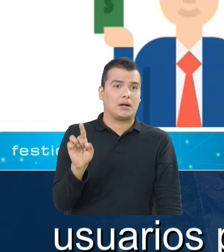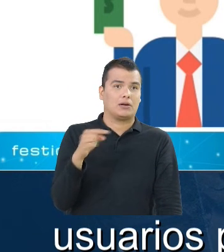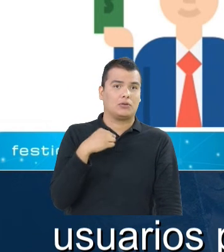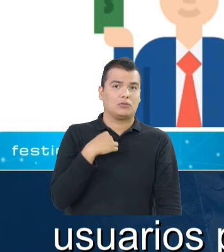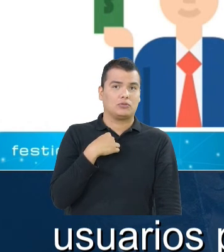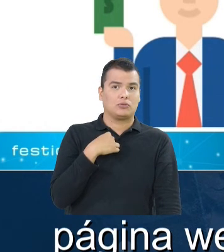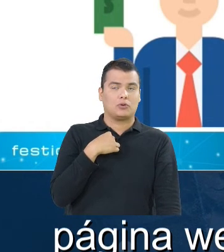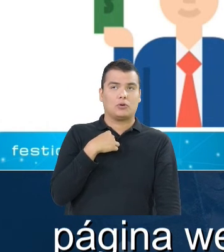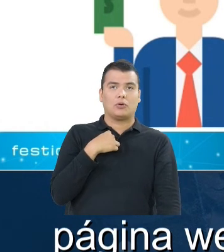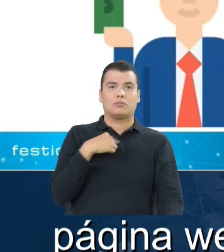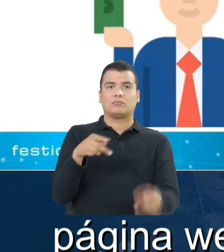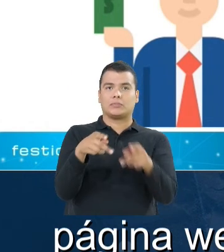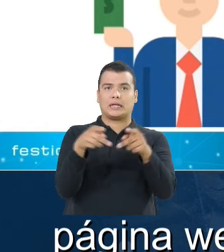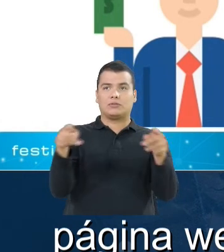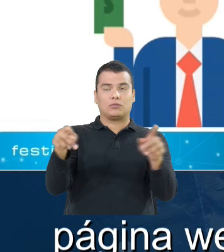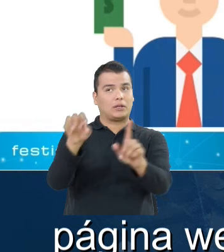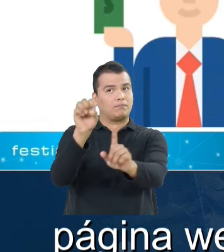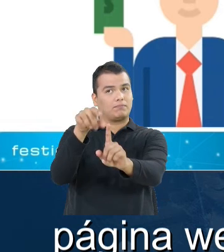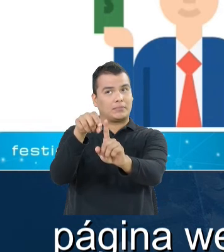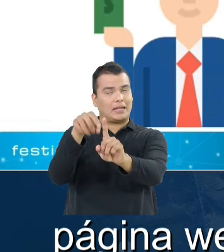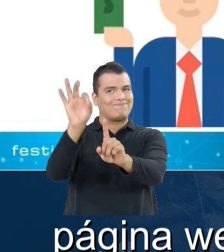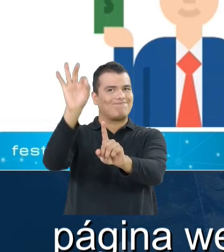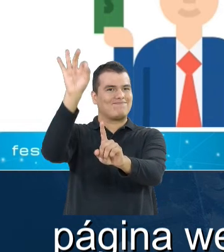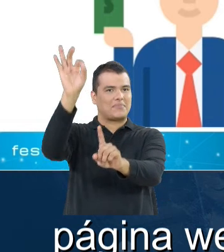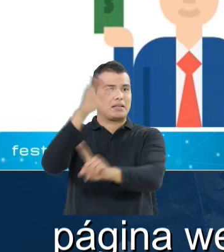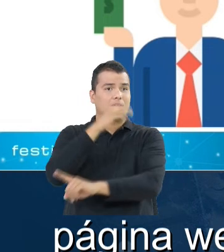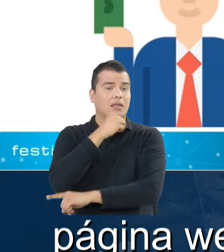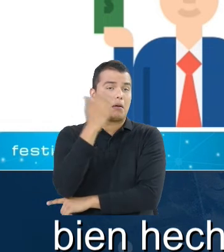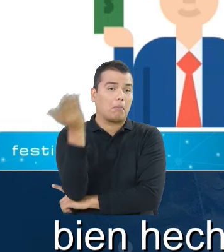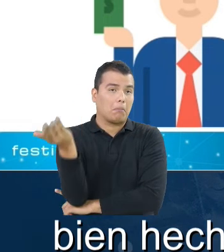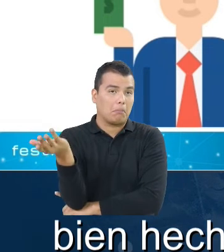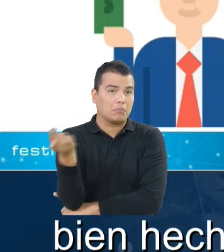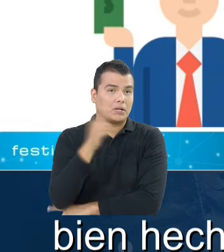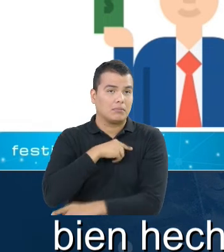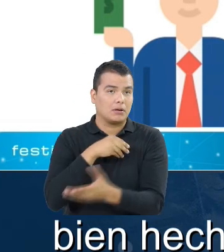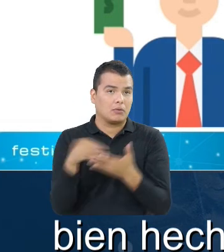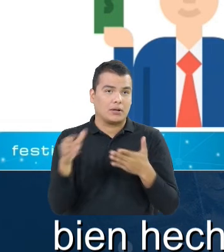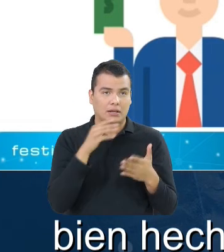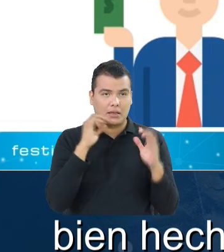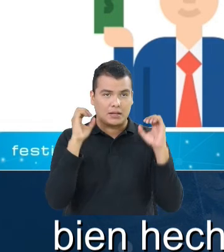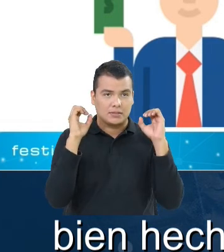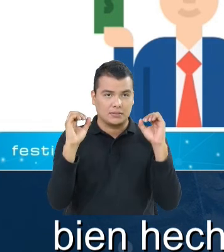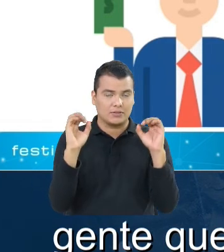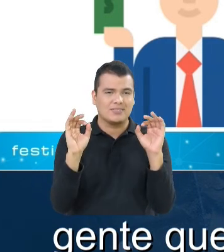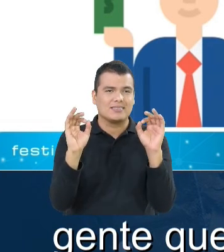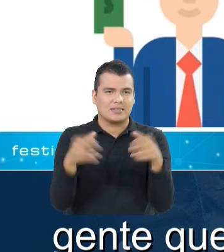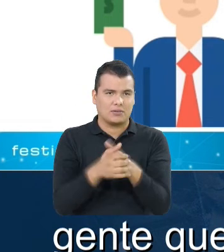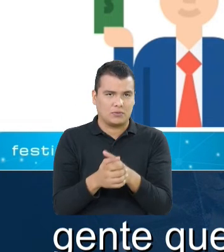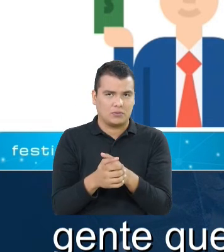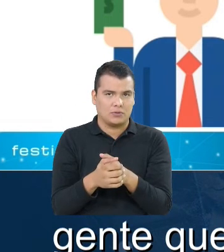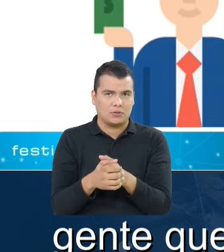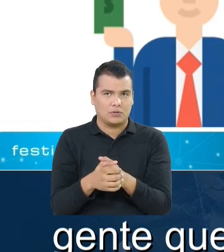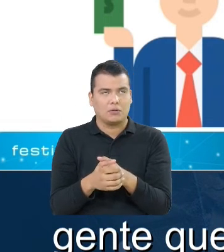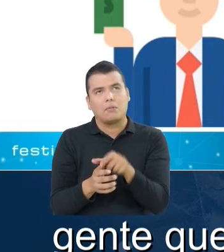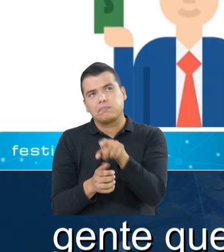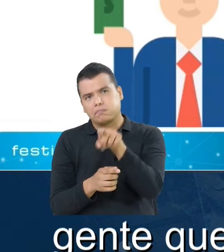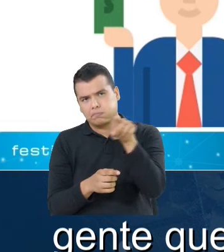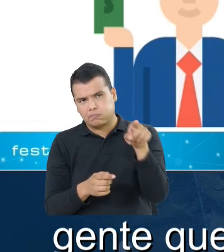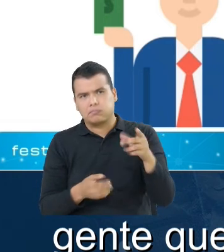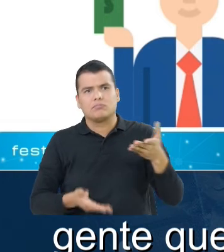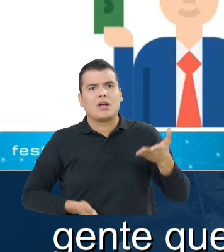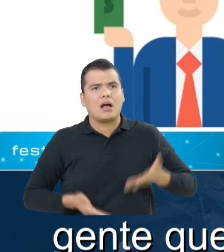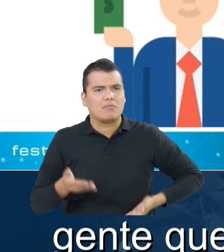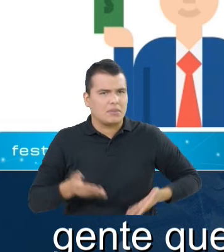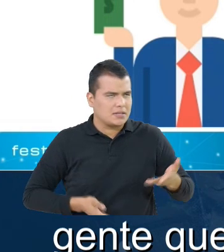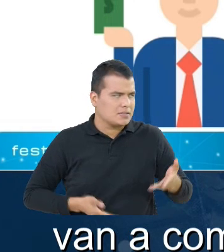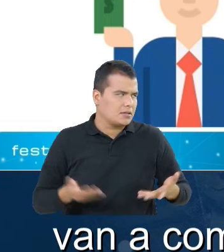no convences a la gente de que tu producto es el mejor, no te van a comprar, ¿ok? Cuando hay una tienda física, o yo voy a comprarme esta